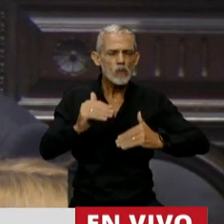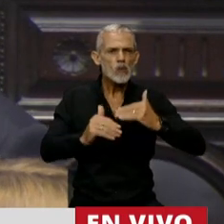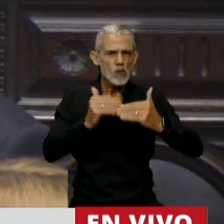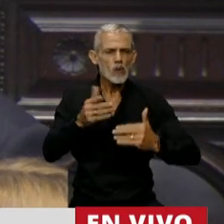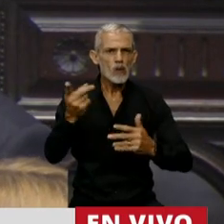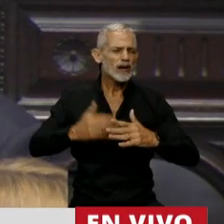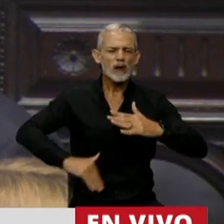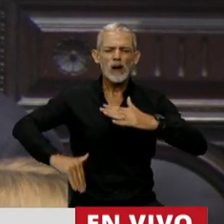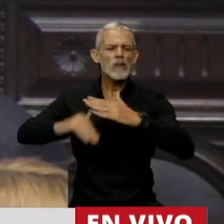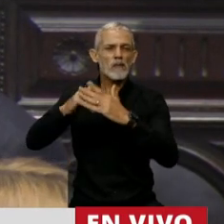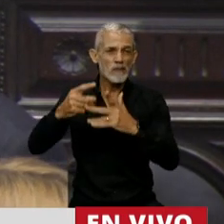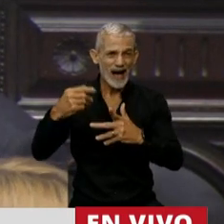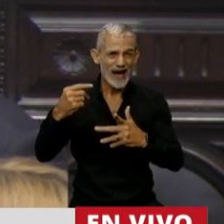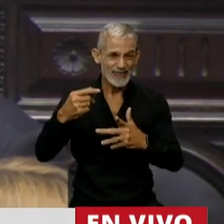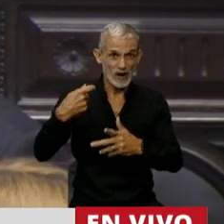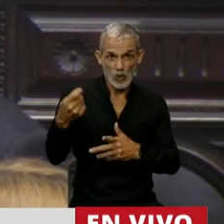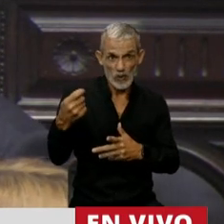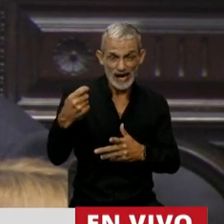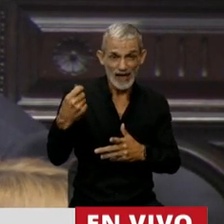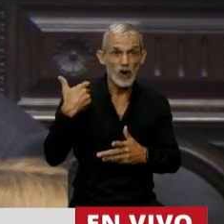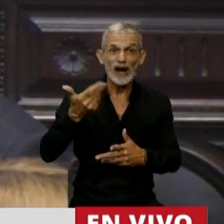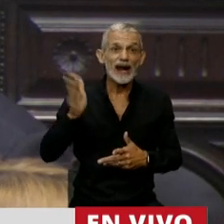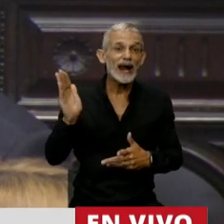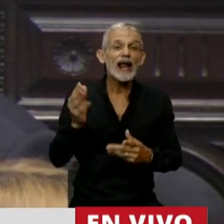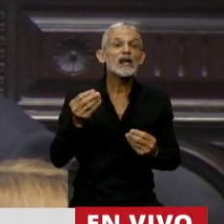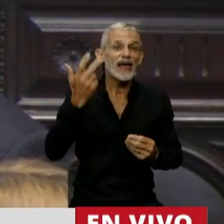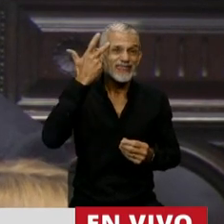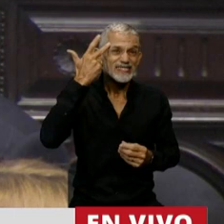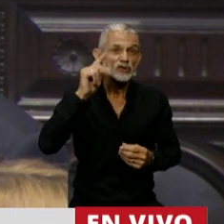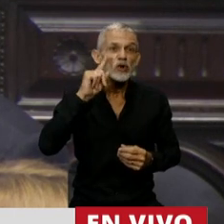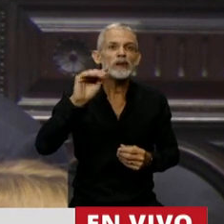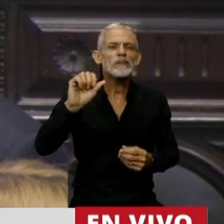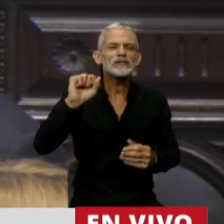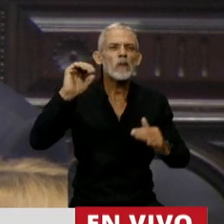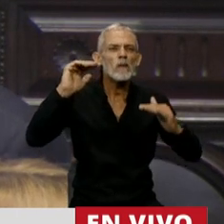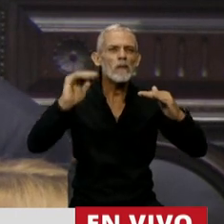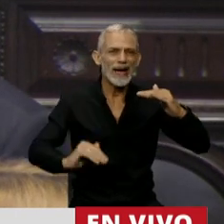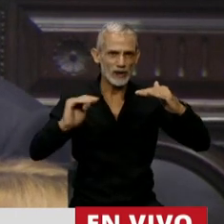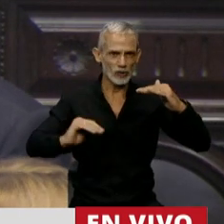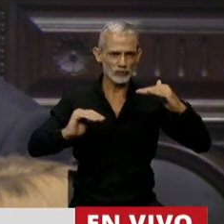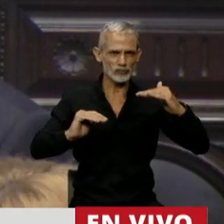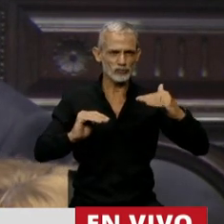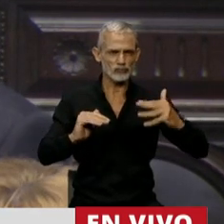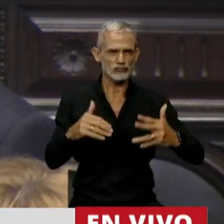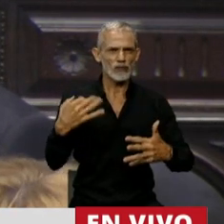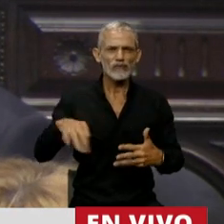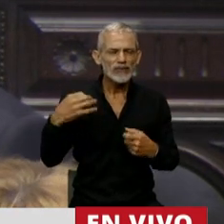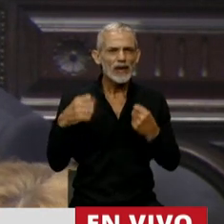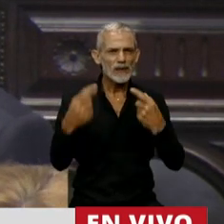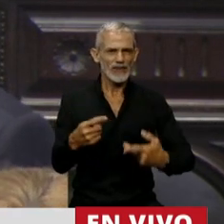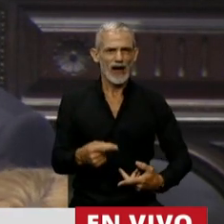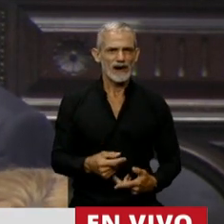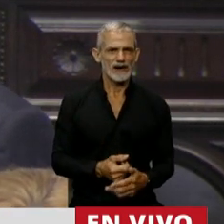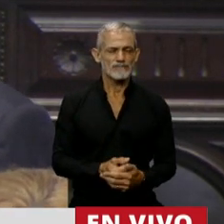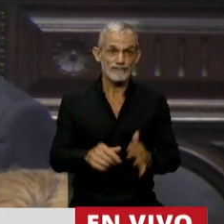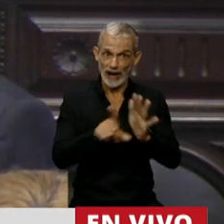tienen el haber máximo del régimen general están cobrando nada más y nada menos que 18.000 pesos por mes menos de lo que correspondía por la